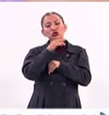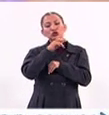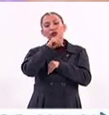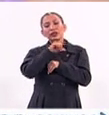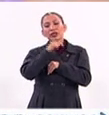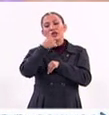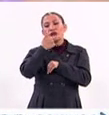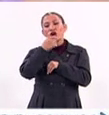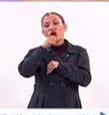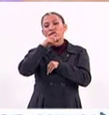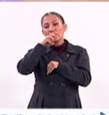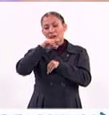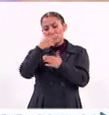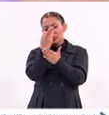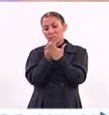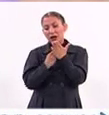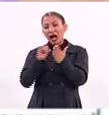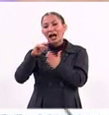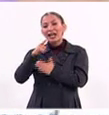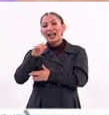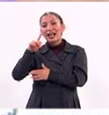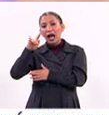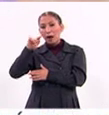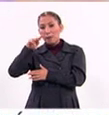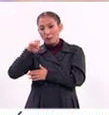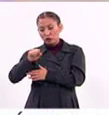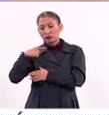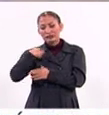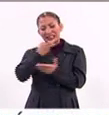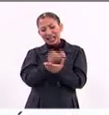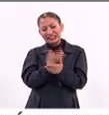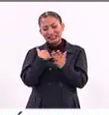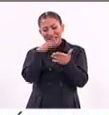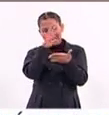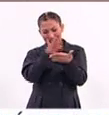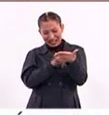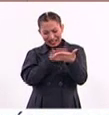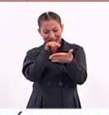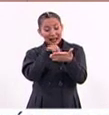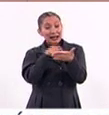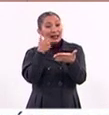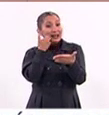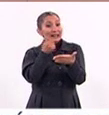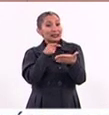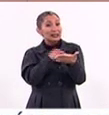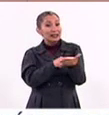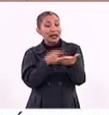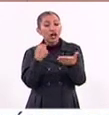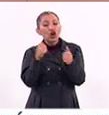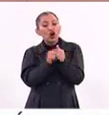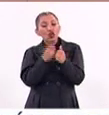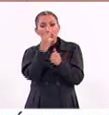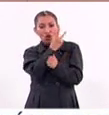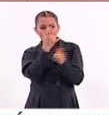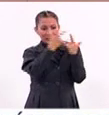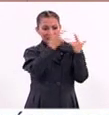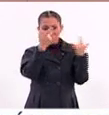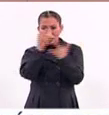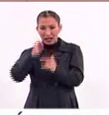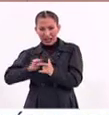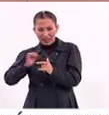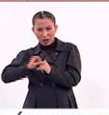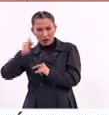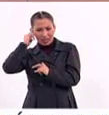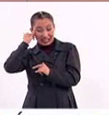esta adaptación y tiene las ilustraciones de Ángel Campos. Y quiero mencionar que este texto pues lo que busca es que a través de 2 mitos